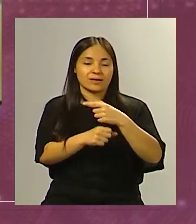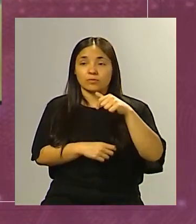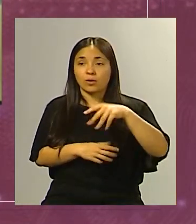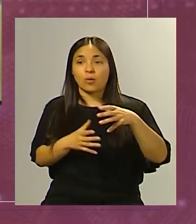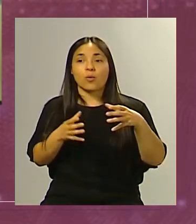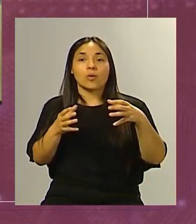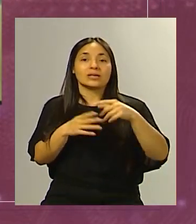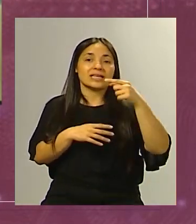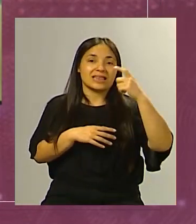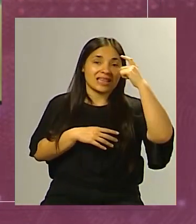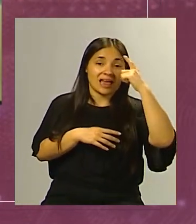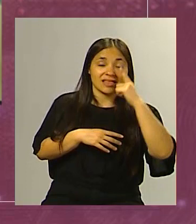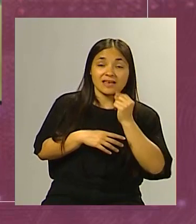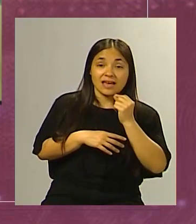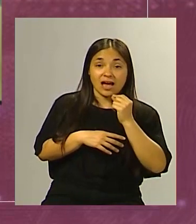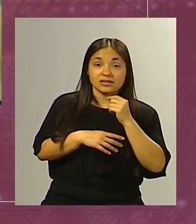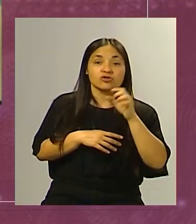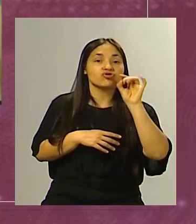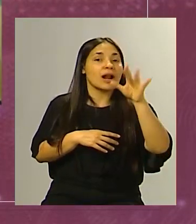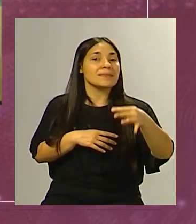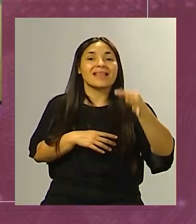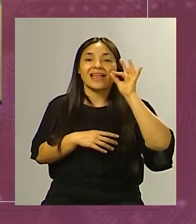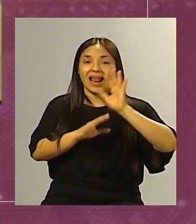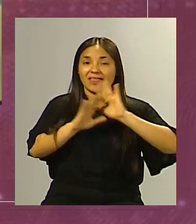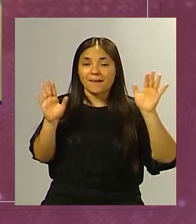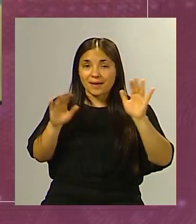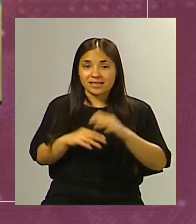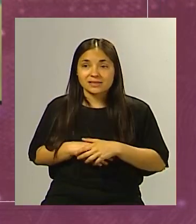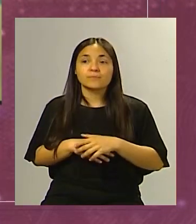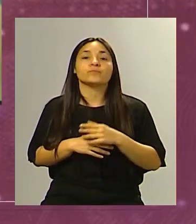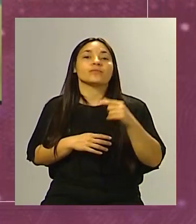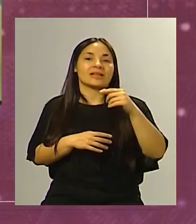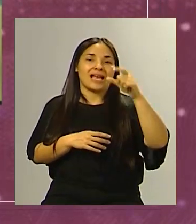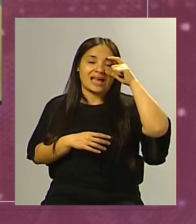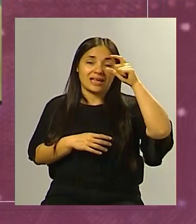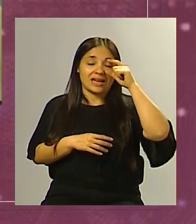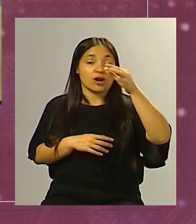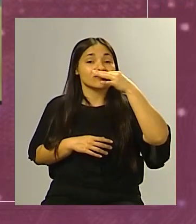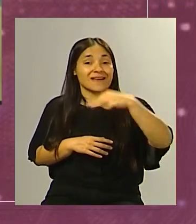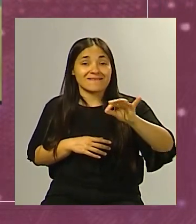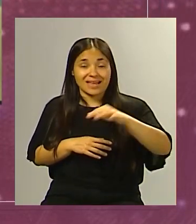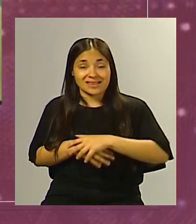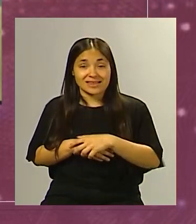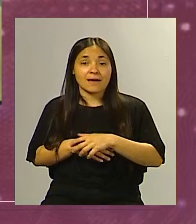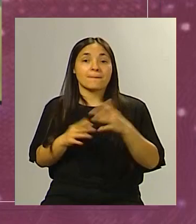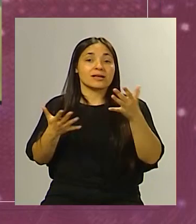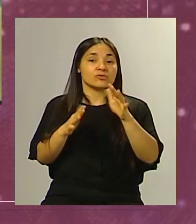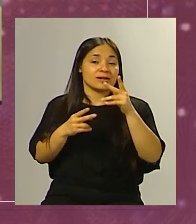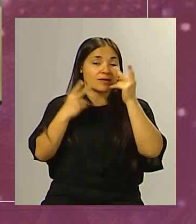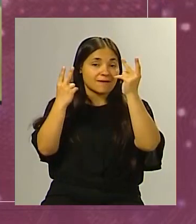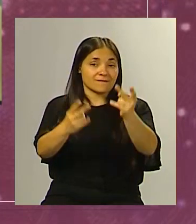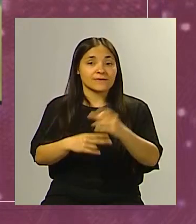10 días, 7 noches, solamente con desayuno, se está comercializando para enero, que sería más o menos la época que viajan los